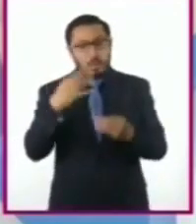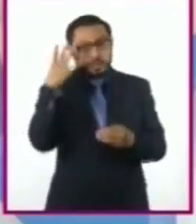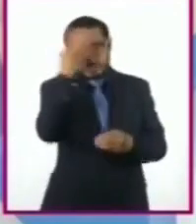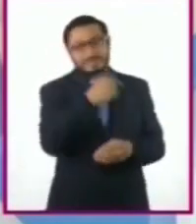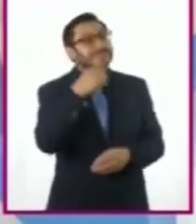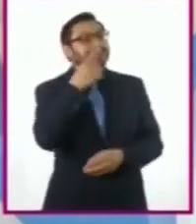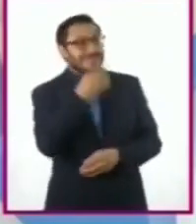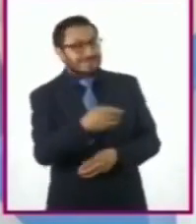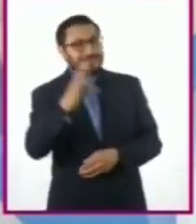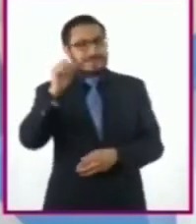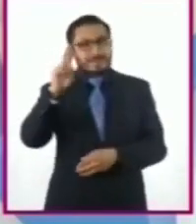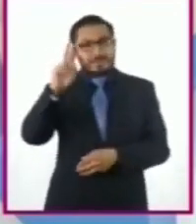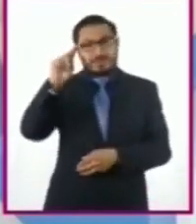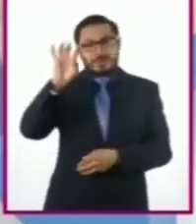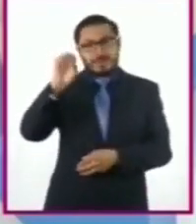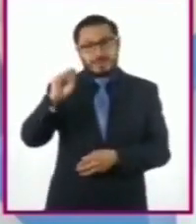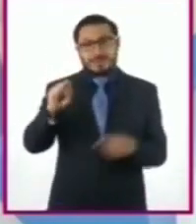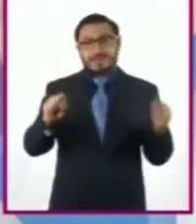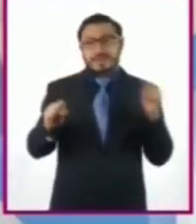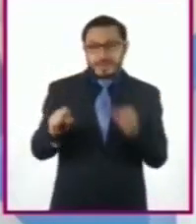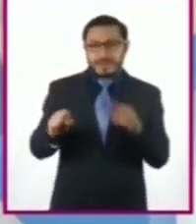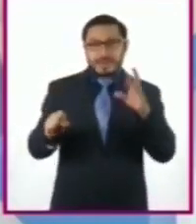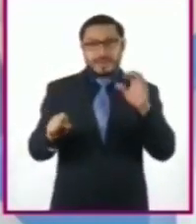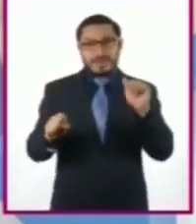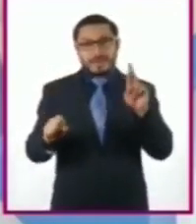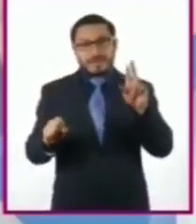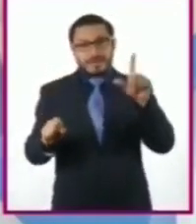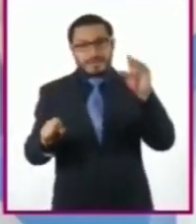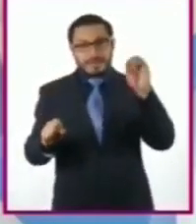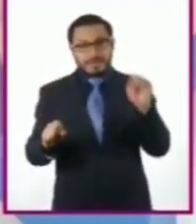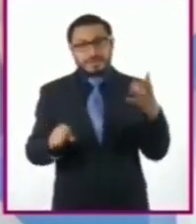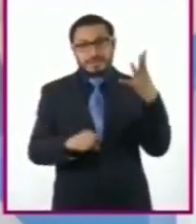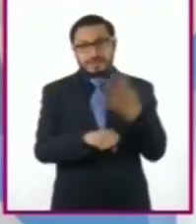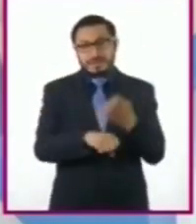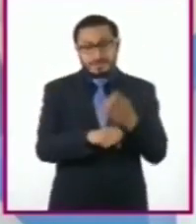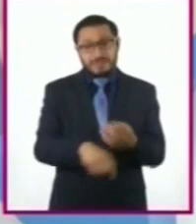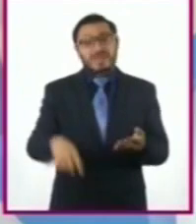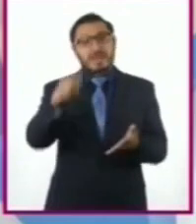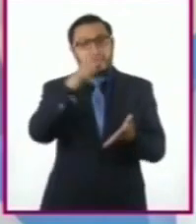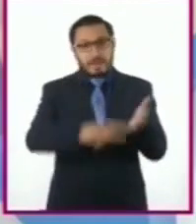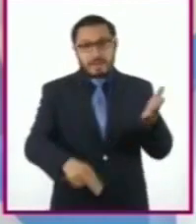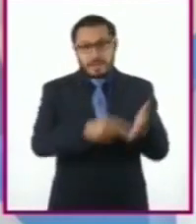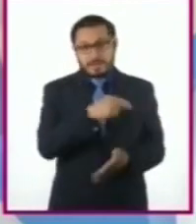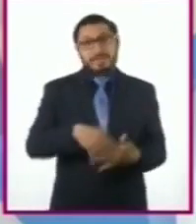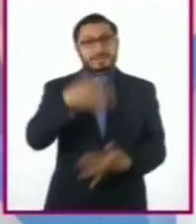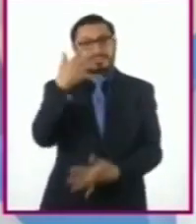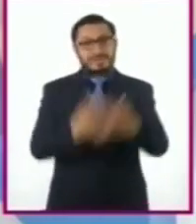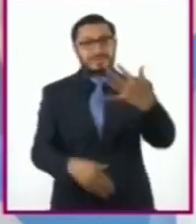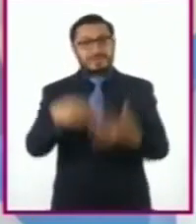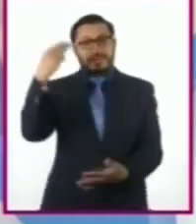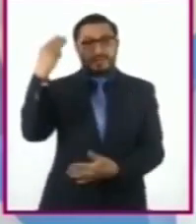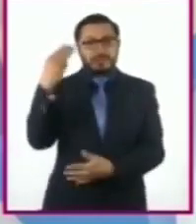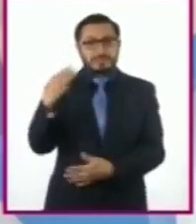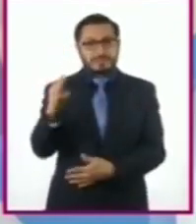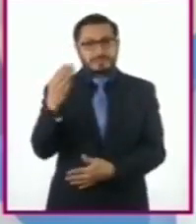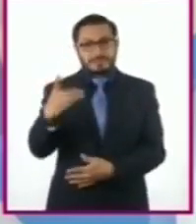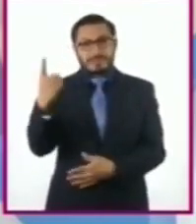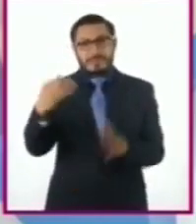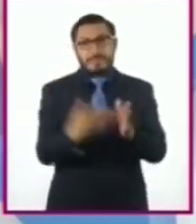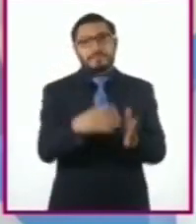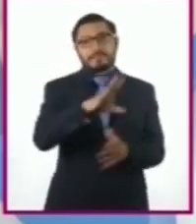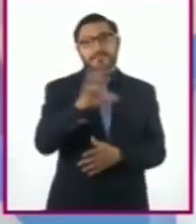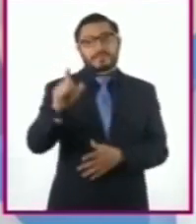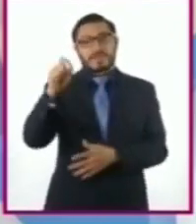a Carlos V en su tercera relación, que firma el 15 de mayo de